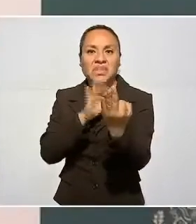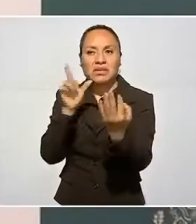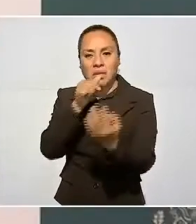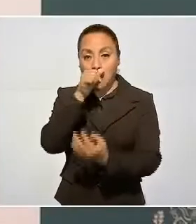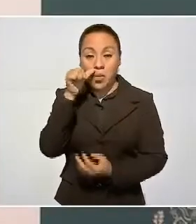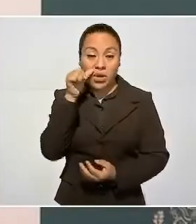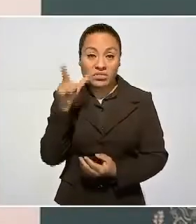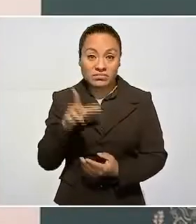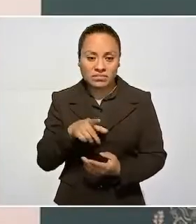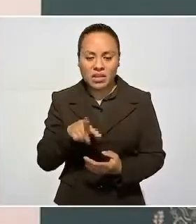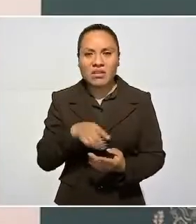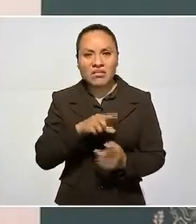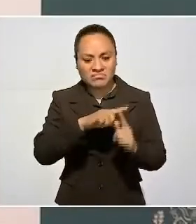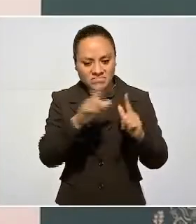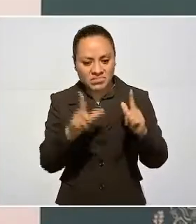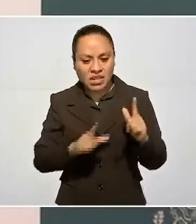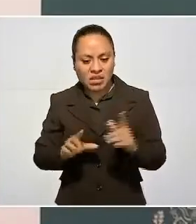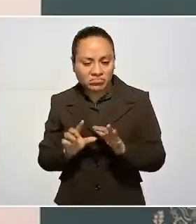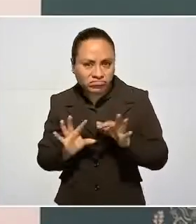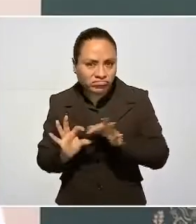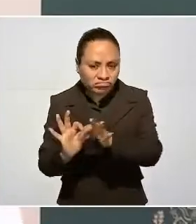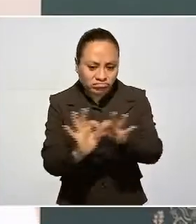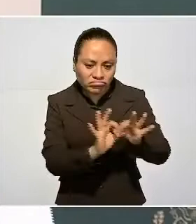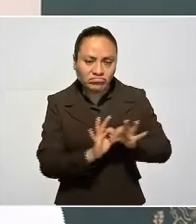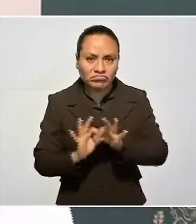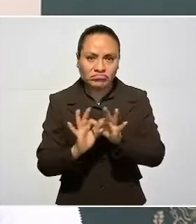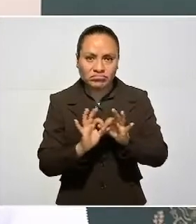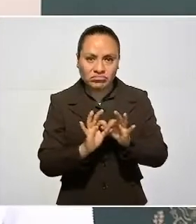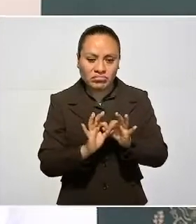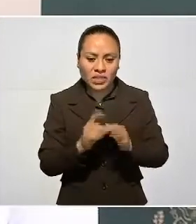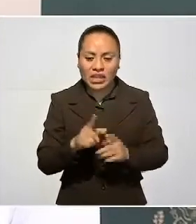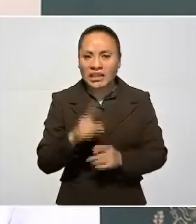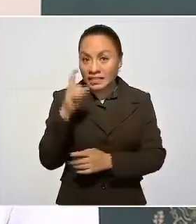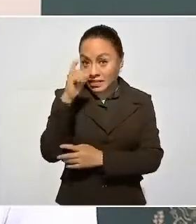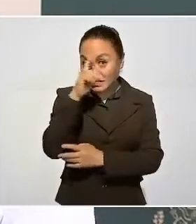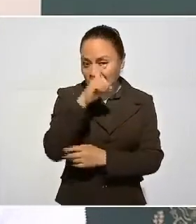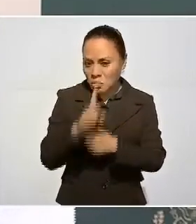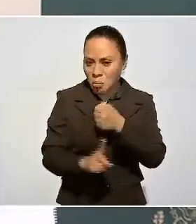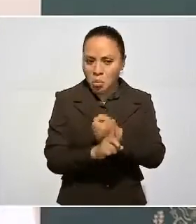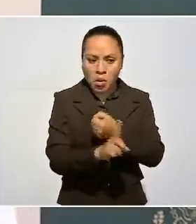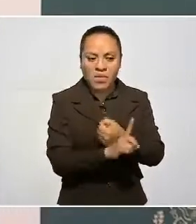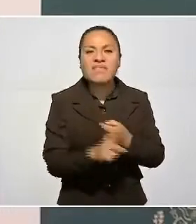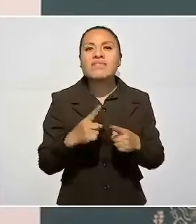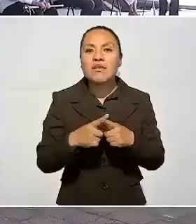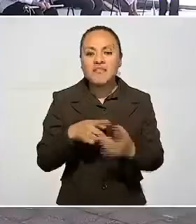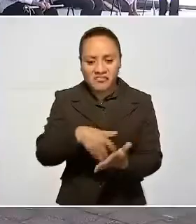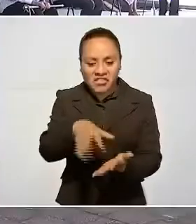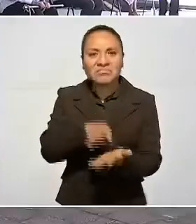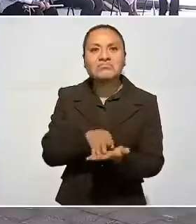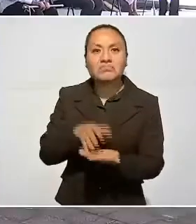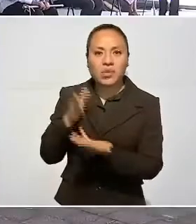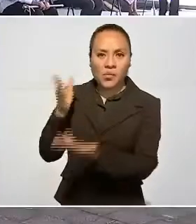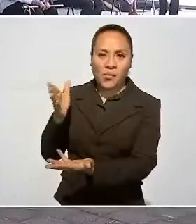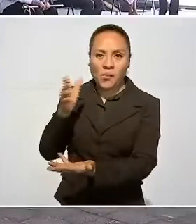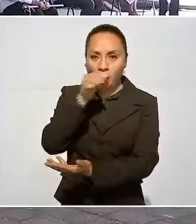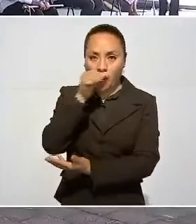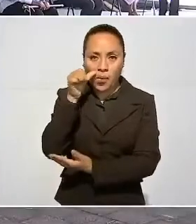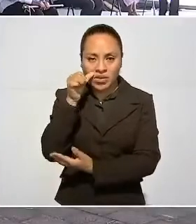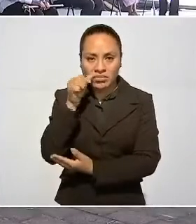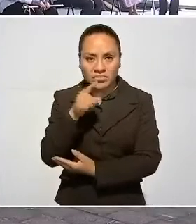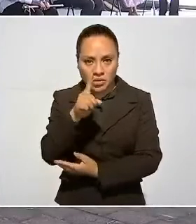la patria simboliza la unidad nacional en los momentos difíciles, ese es Juárez. Si un